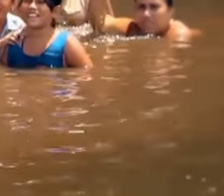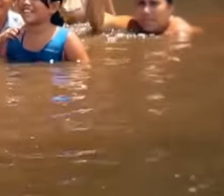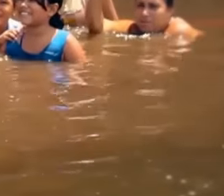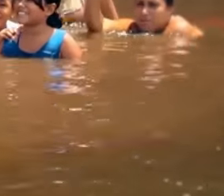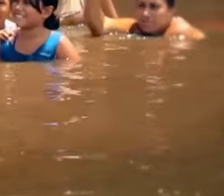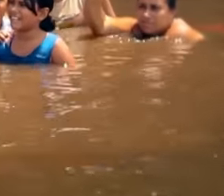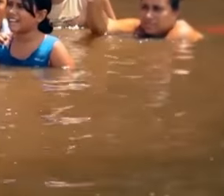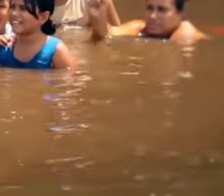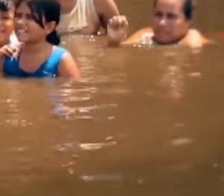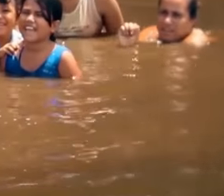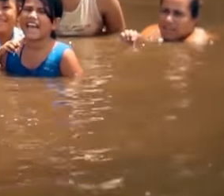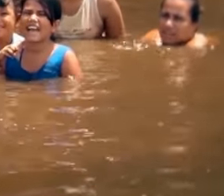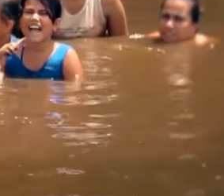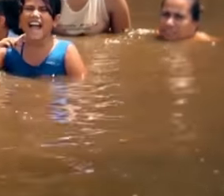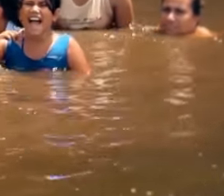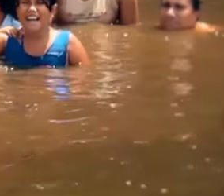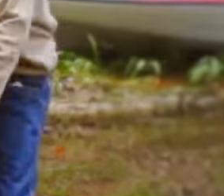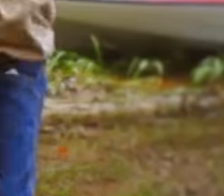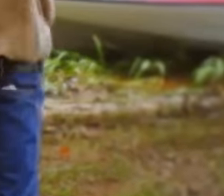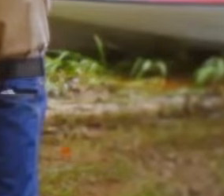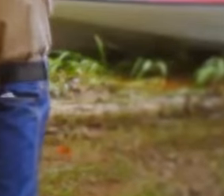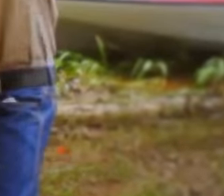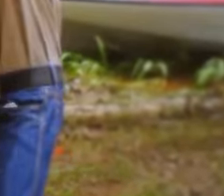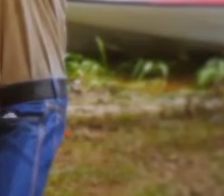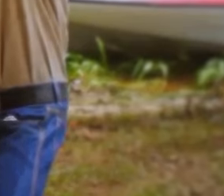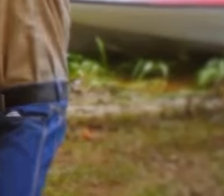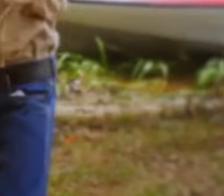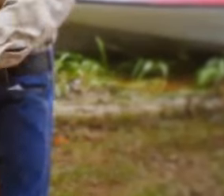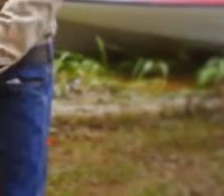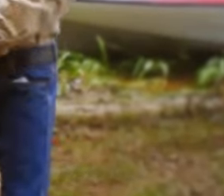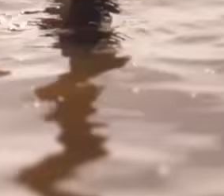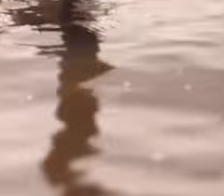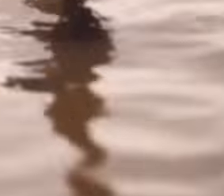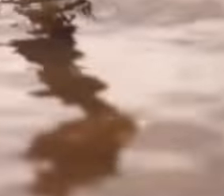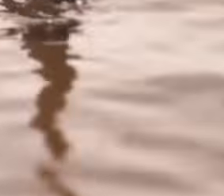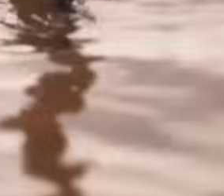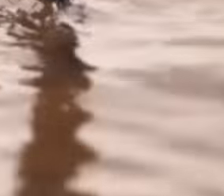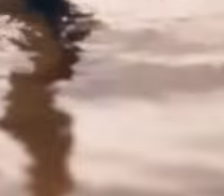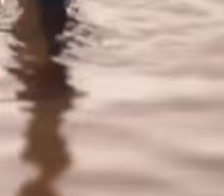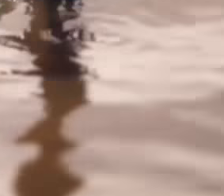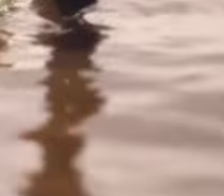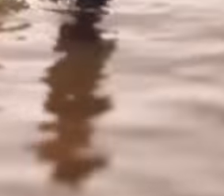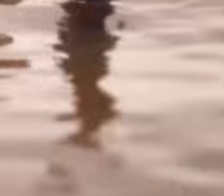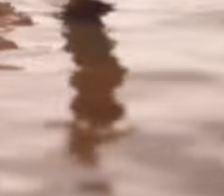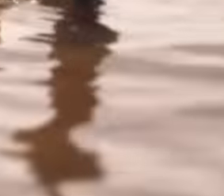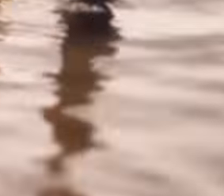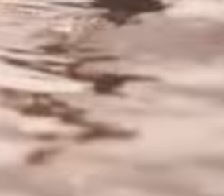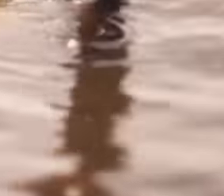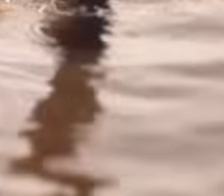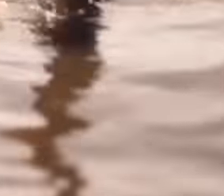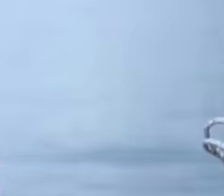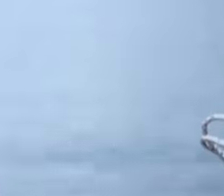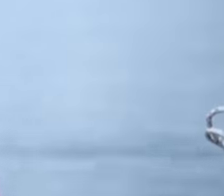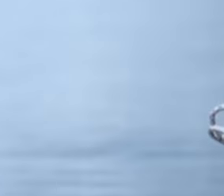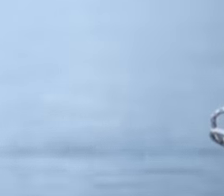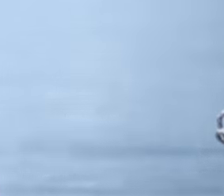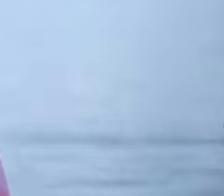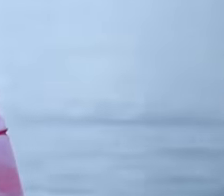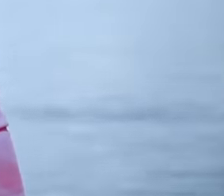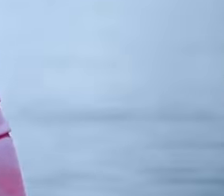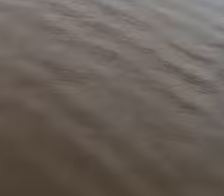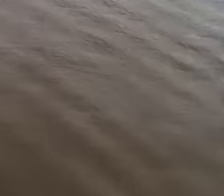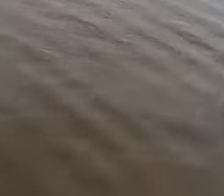¡Ey! ¡Cuidemos nuestra ciénaga! ¡Ey! ¡Cuidemos nuestra ciénaga! ¡Ey! ¡Cuidemos nuestra ciénaga!